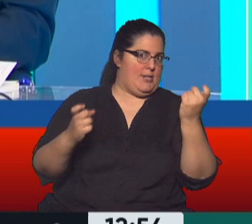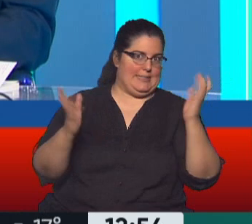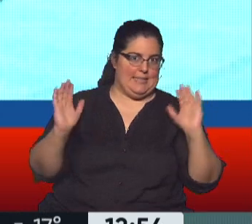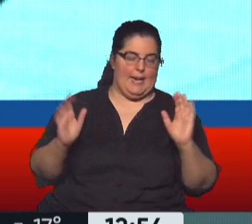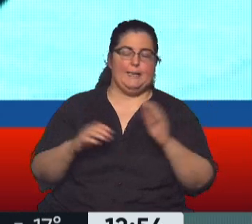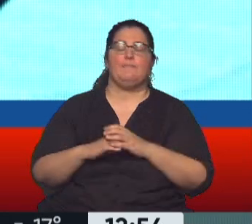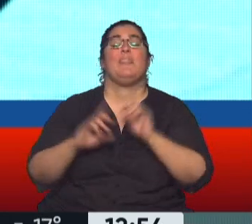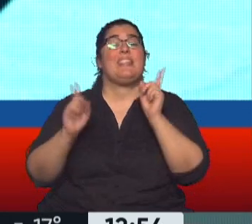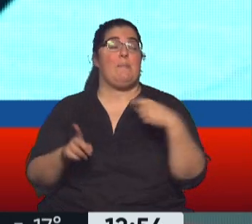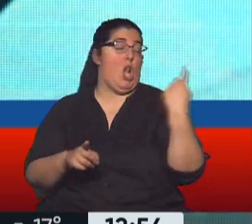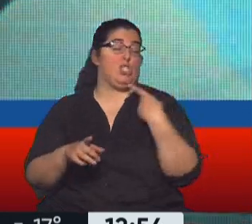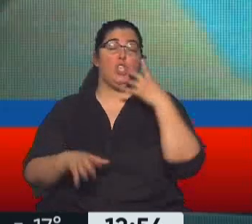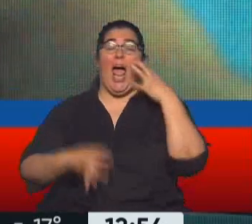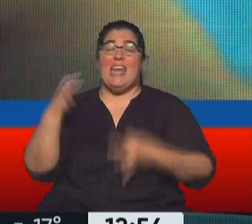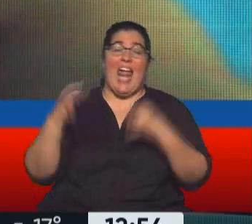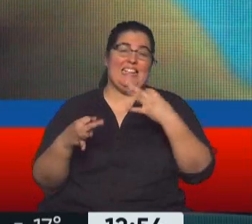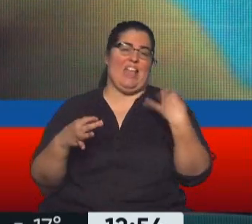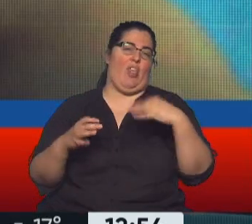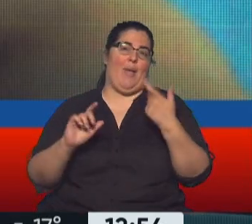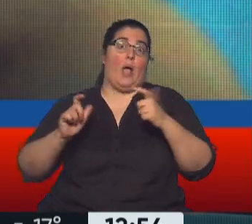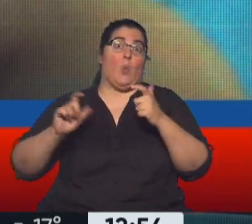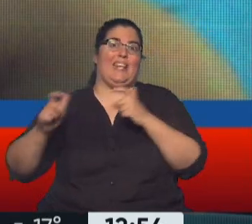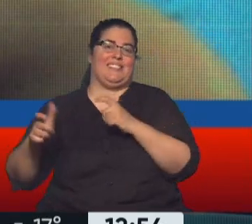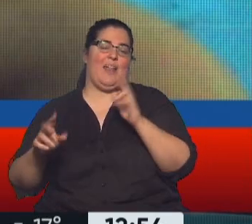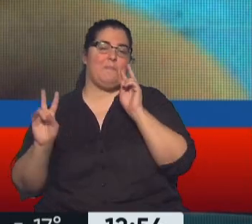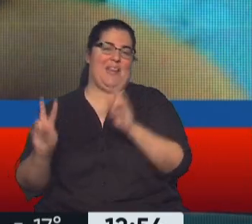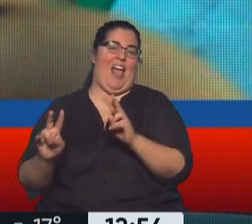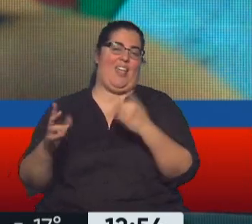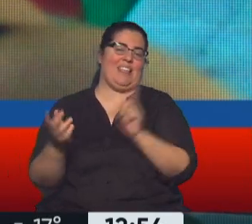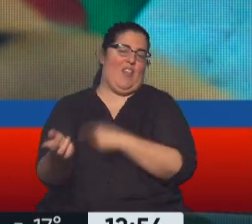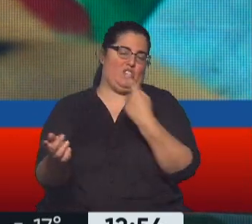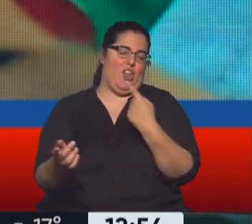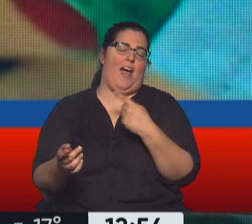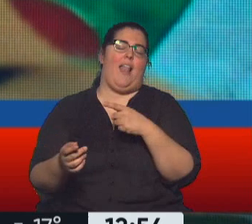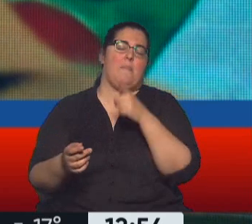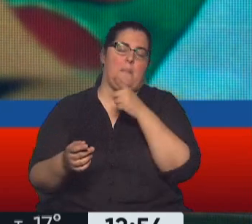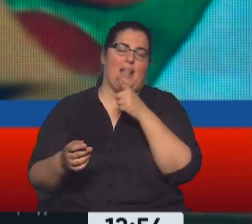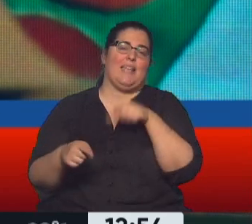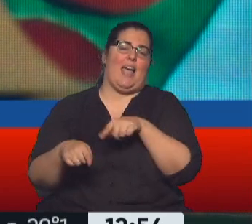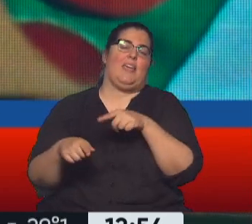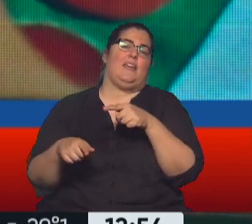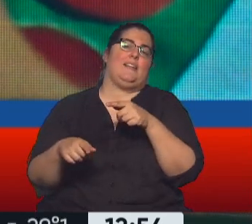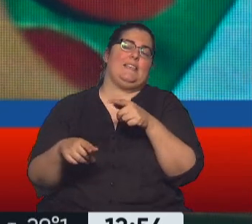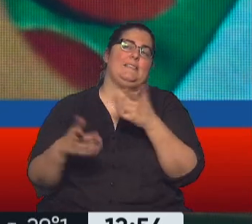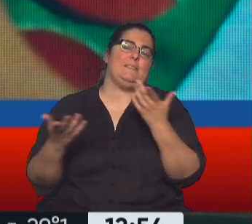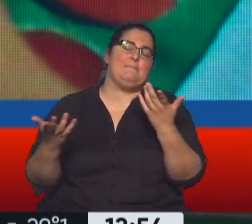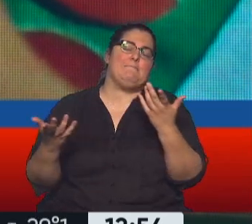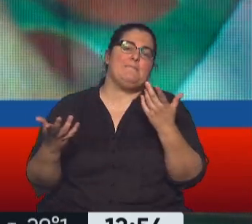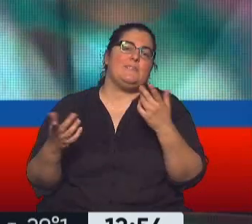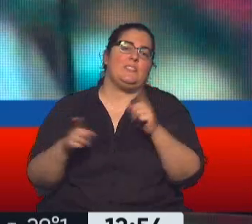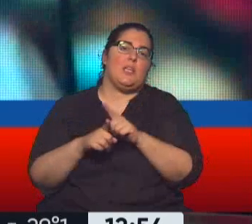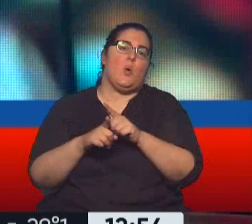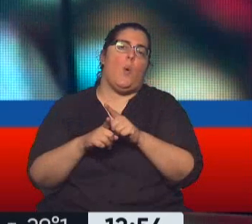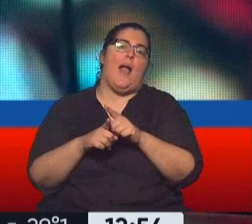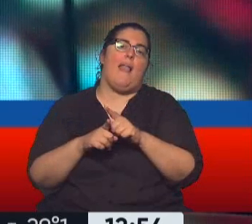también a los analistas a actualizarnos con respecto a la mirada tradicional. Me parece que acá se pueden quedar rencas